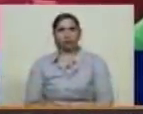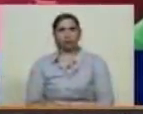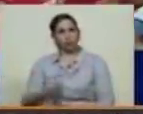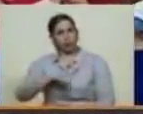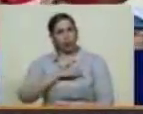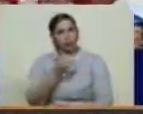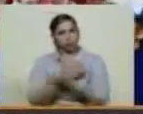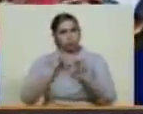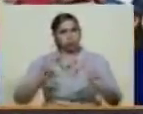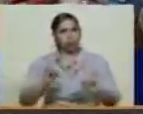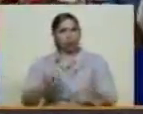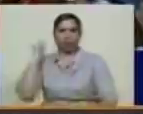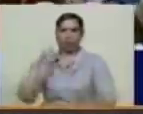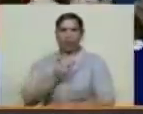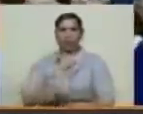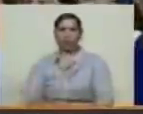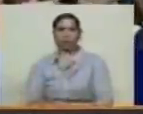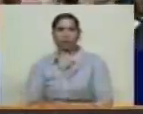nuestra independencia.